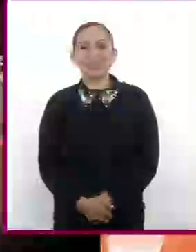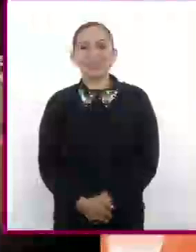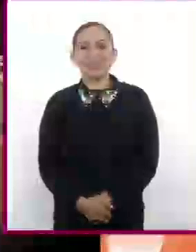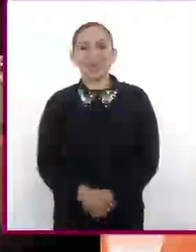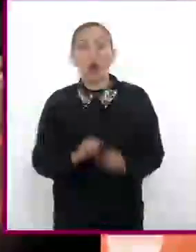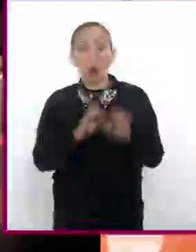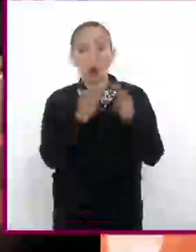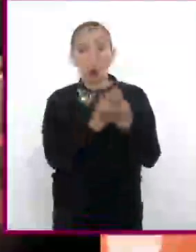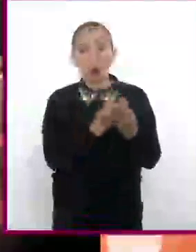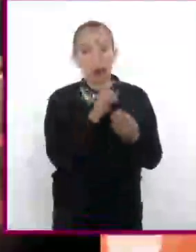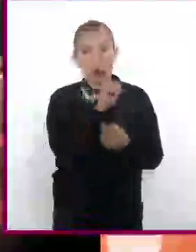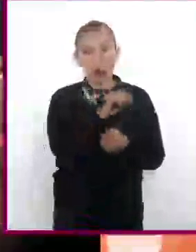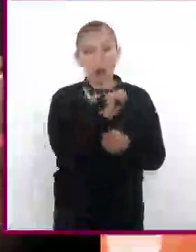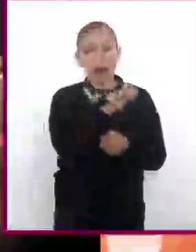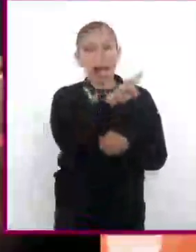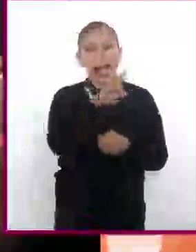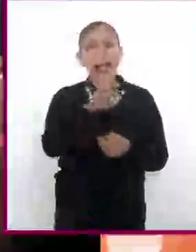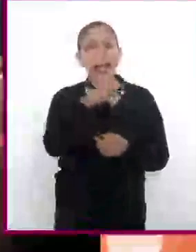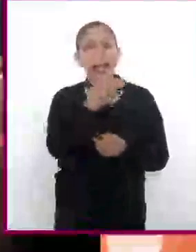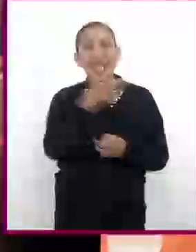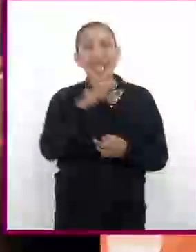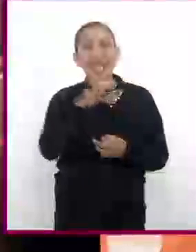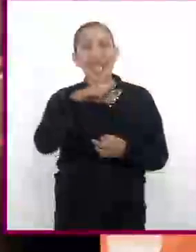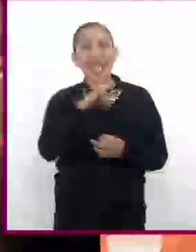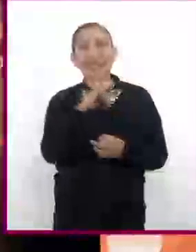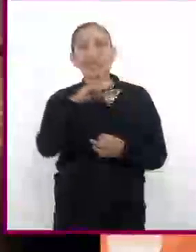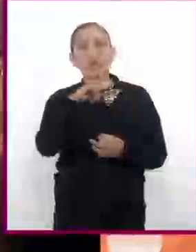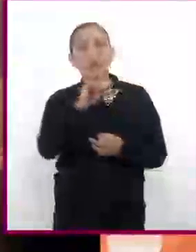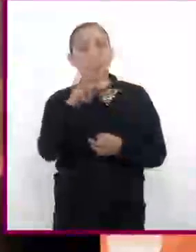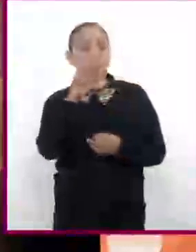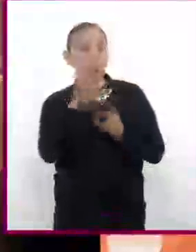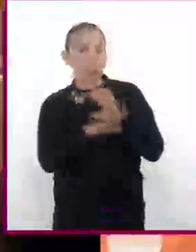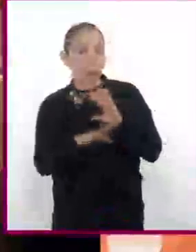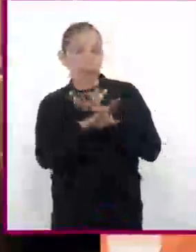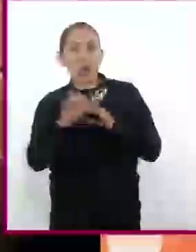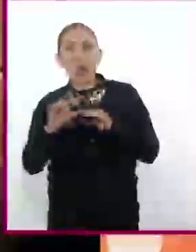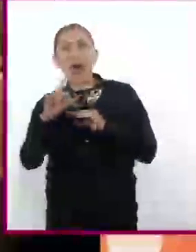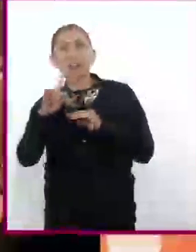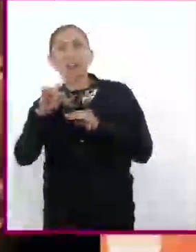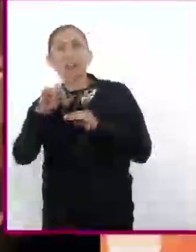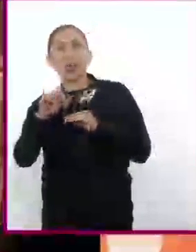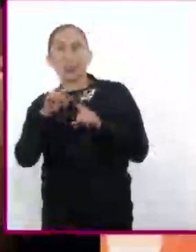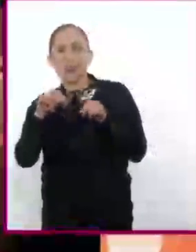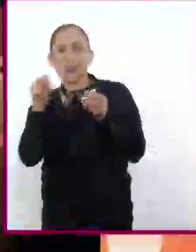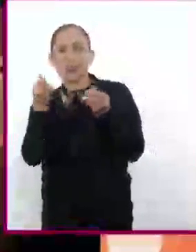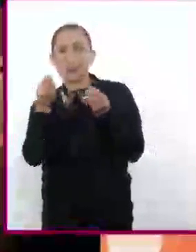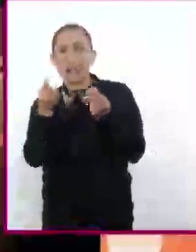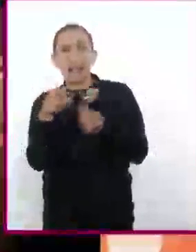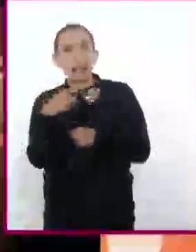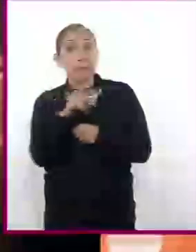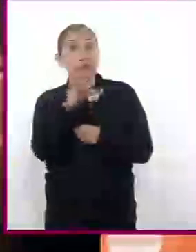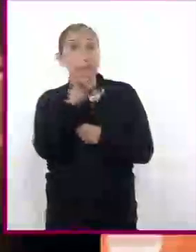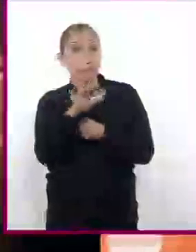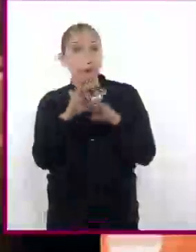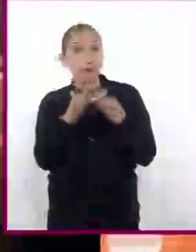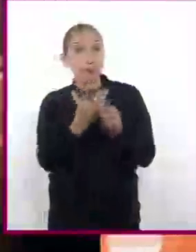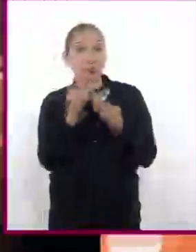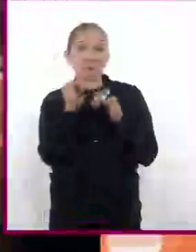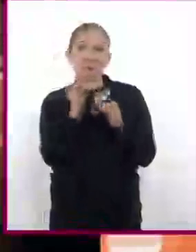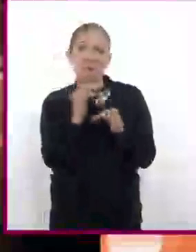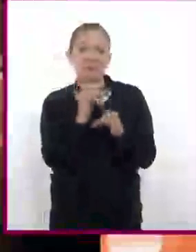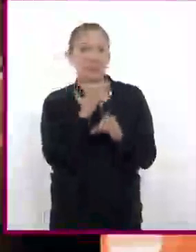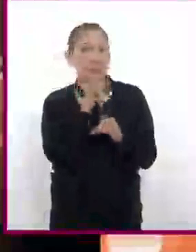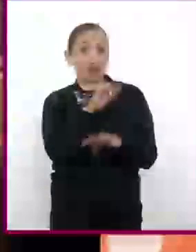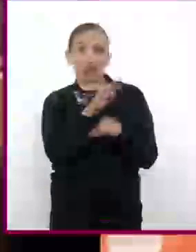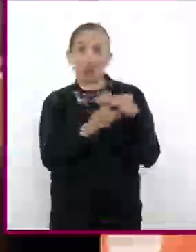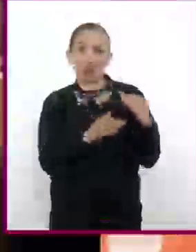Mediante el modelo de Arrhenius se pueden predecir las propiedades ácidas o básicas de muchas sustancias. Pero también es un modelo con limitaciones.